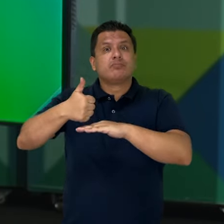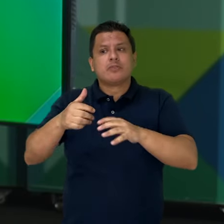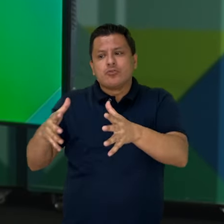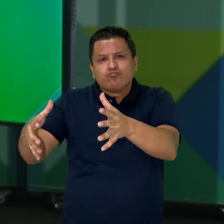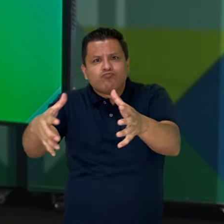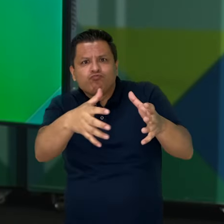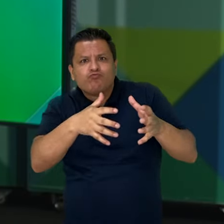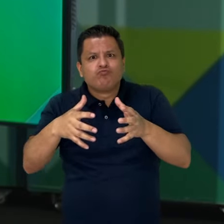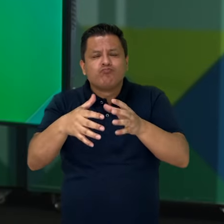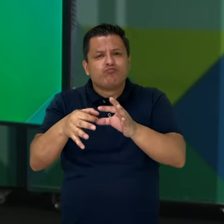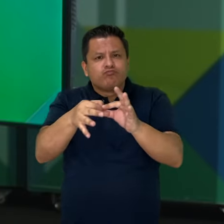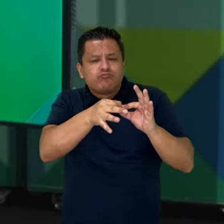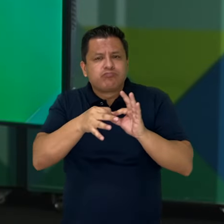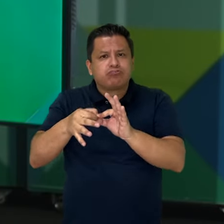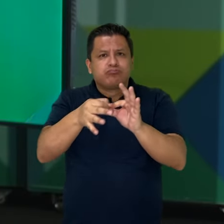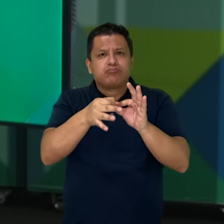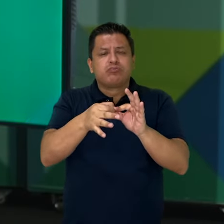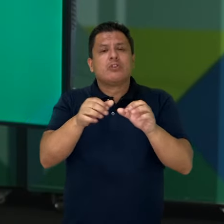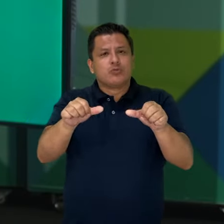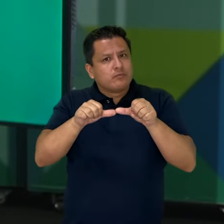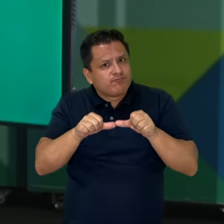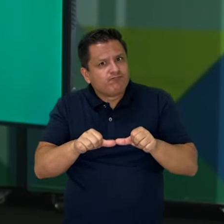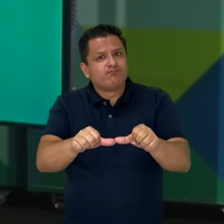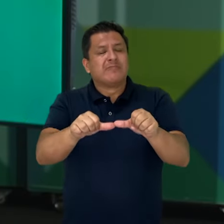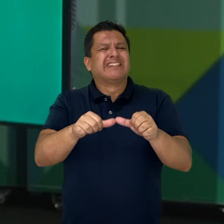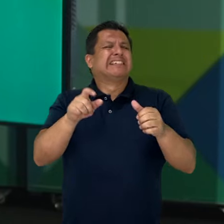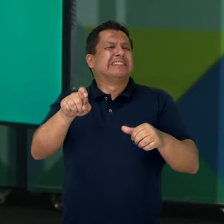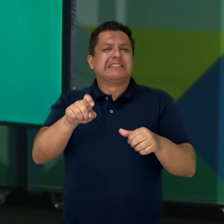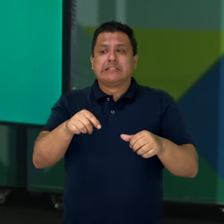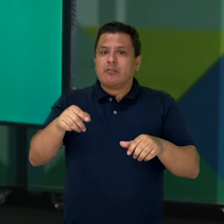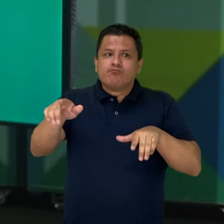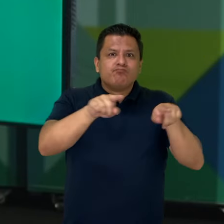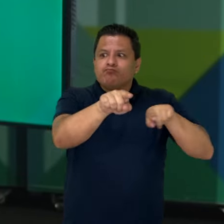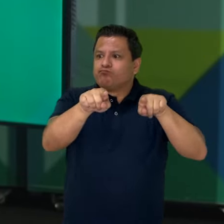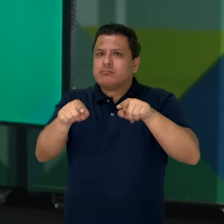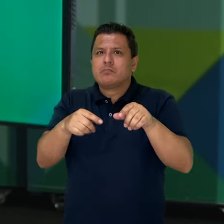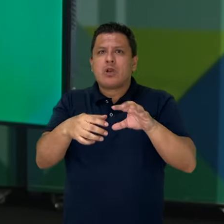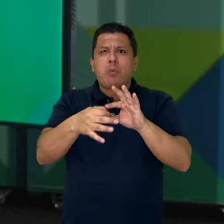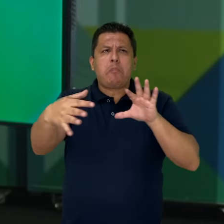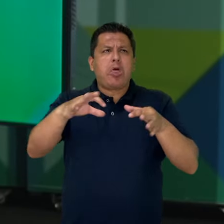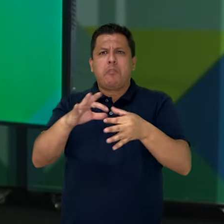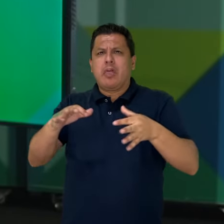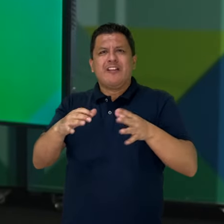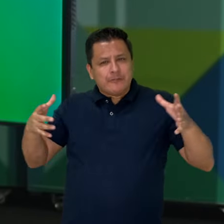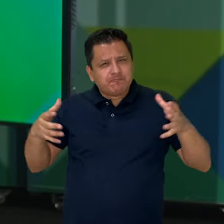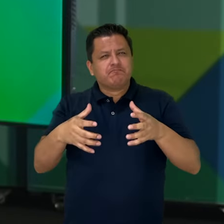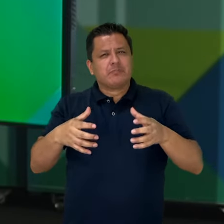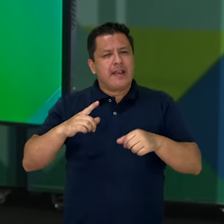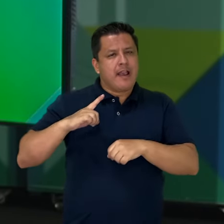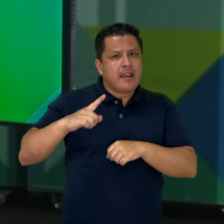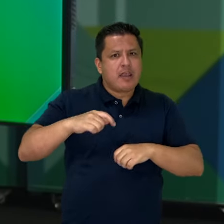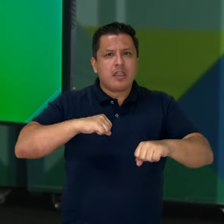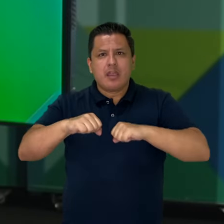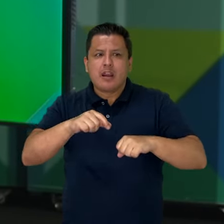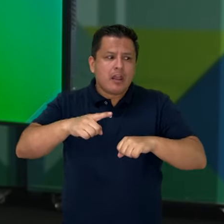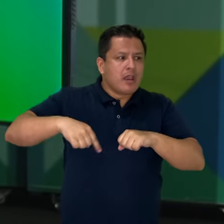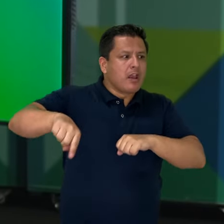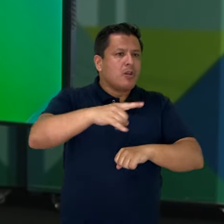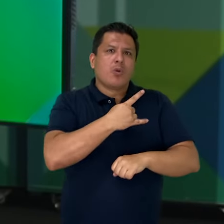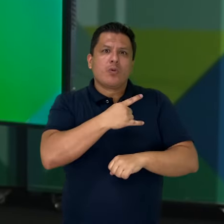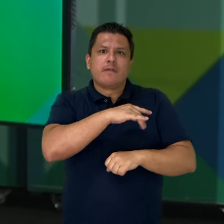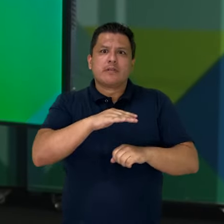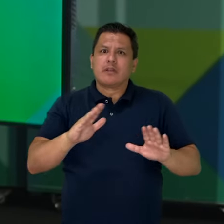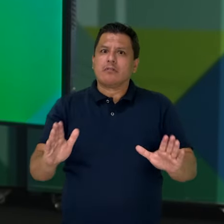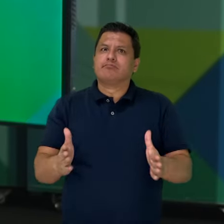en un proyecto colectivo y sostenible necesitamos recuperar el liderazgo colectivo para las causas